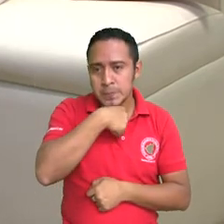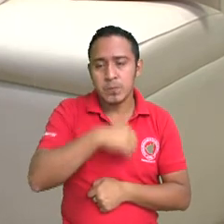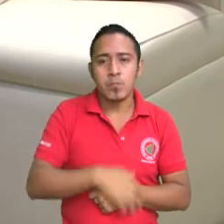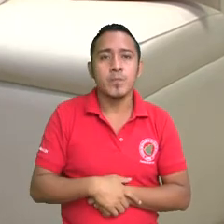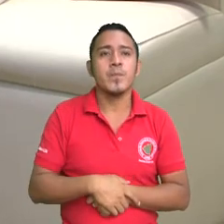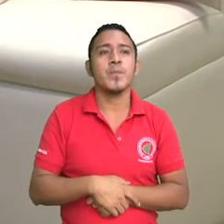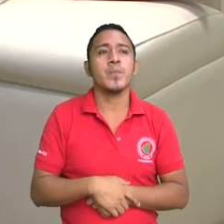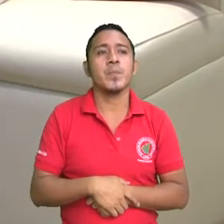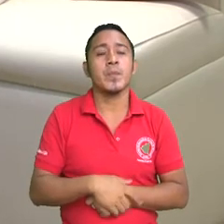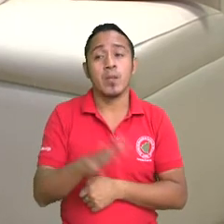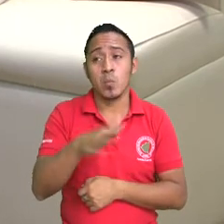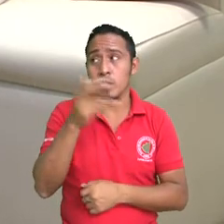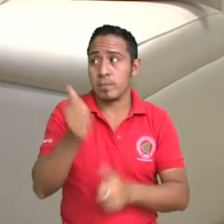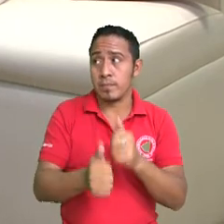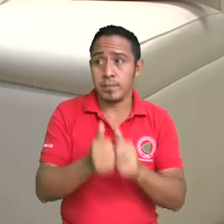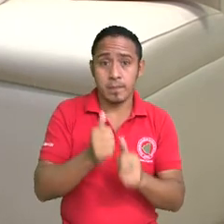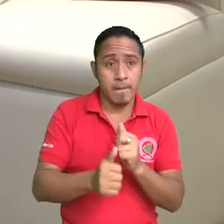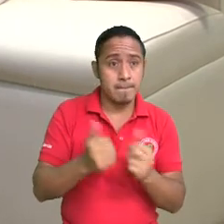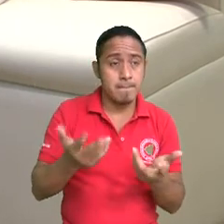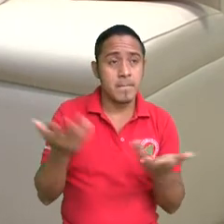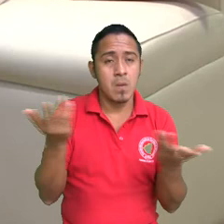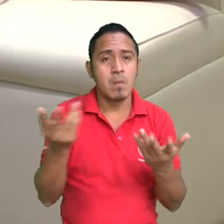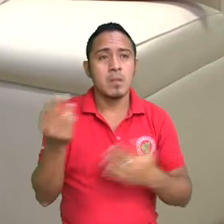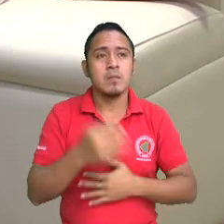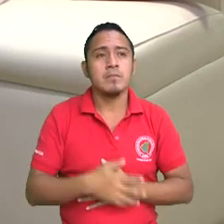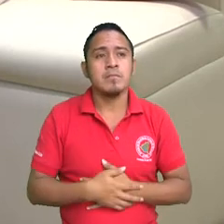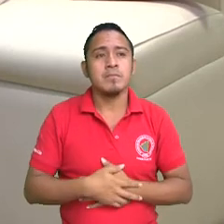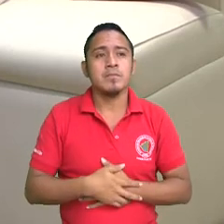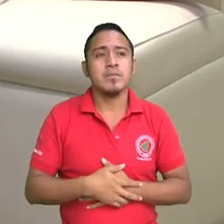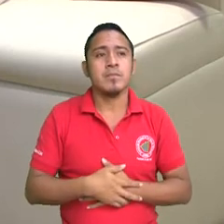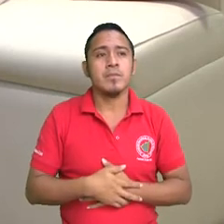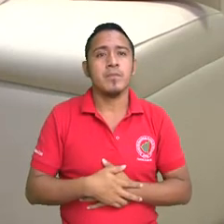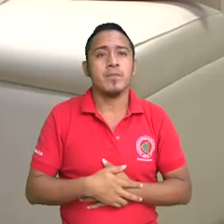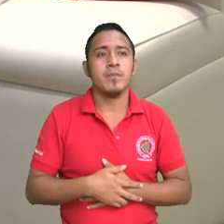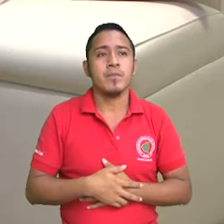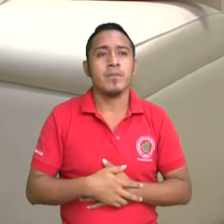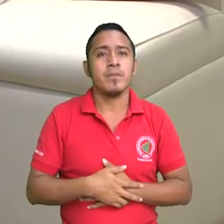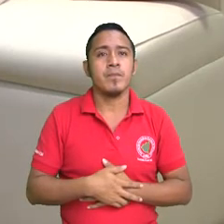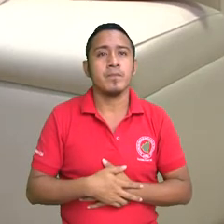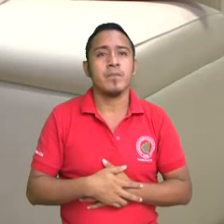tenga alguna otra complicación, ¿cómo puede